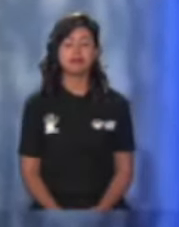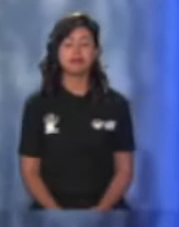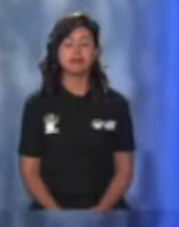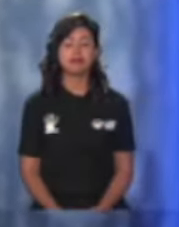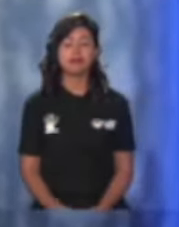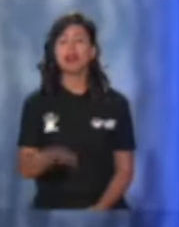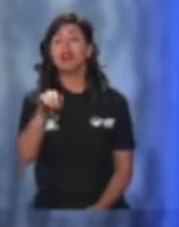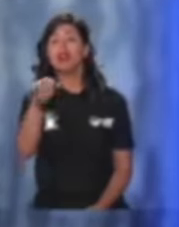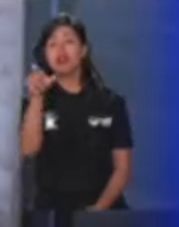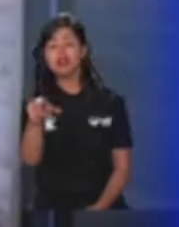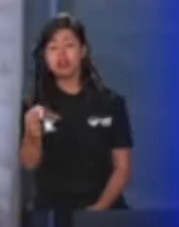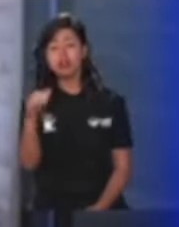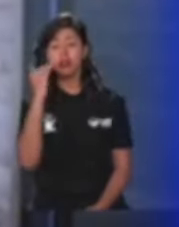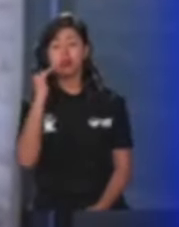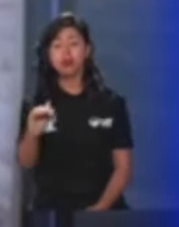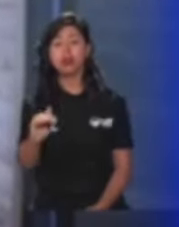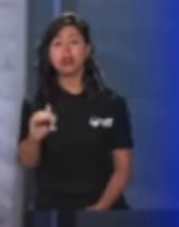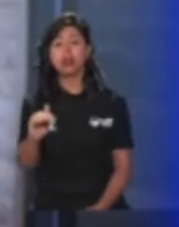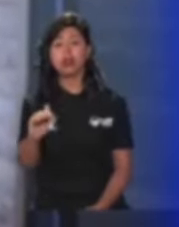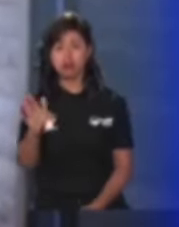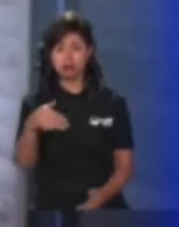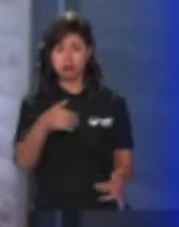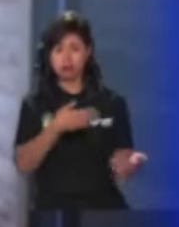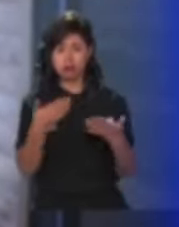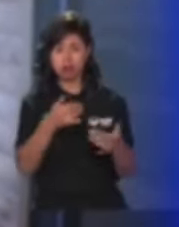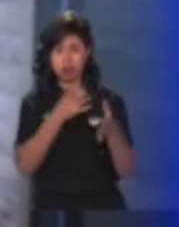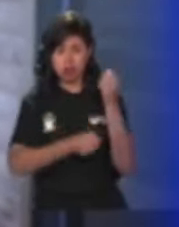¿Teruquita? ¿Qué? ¿Te salió tu papá?